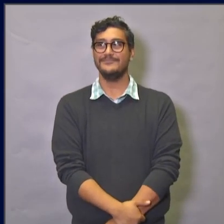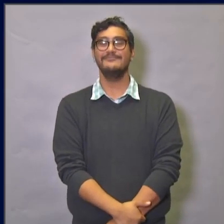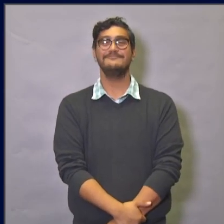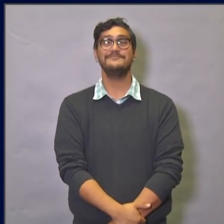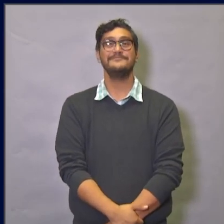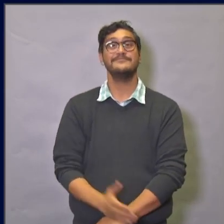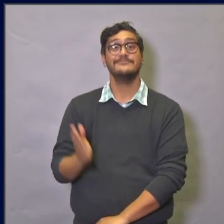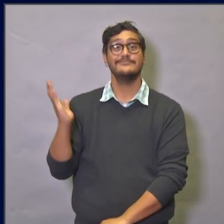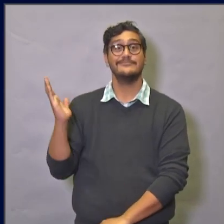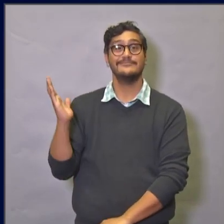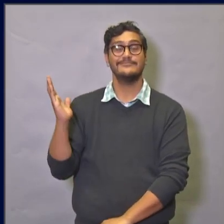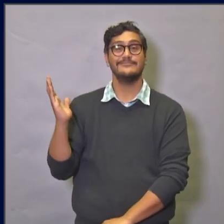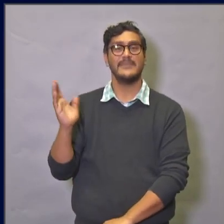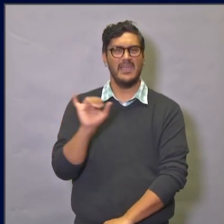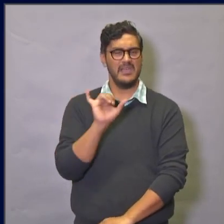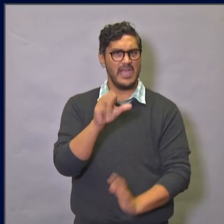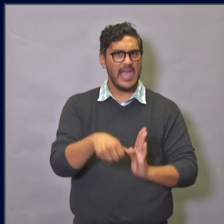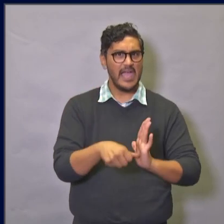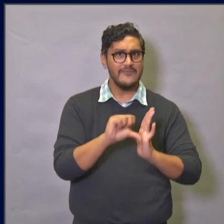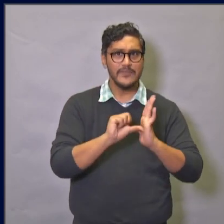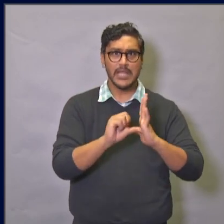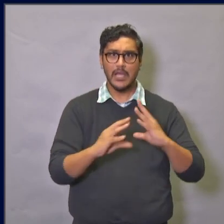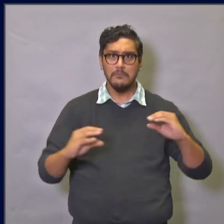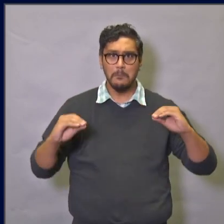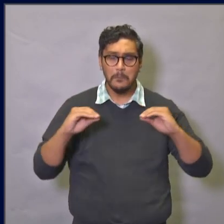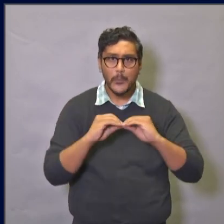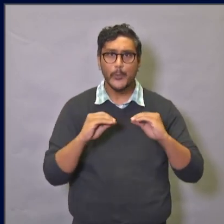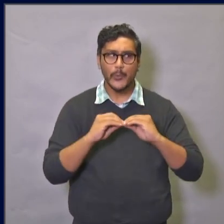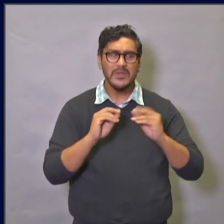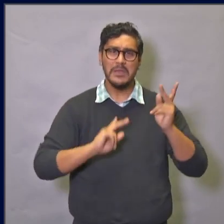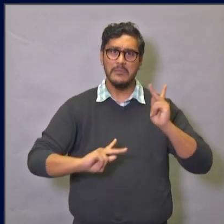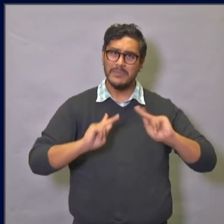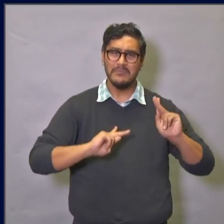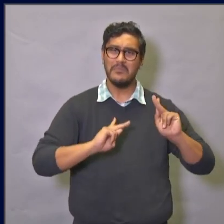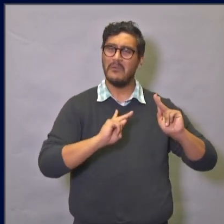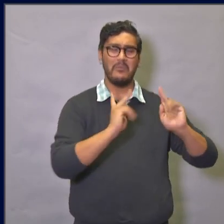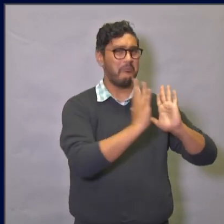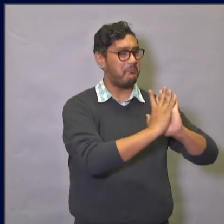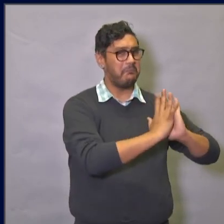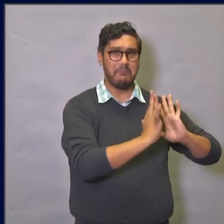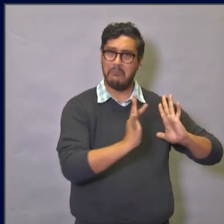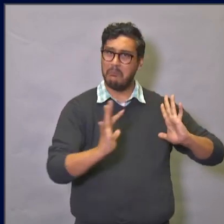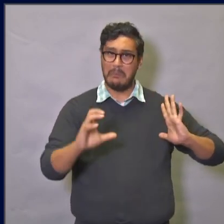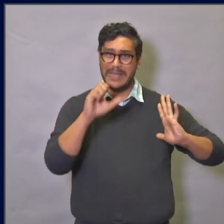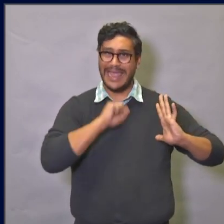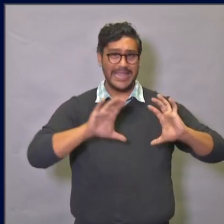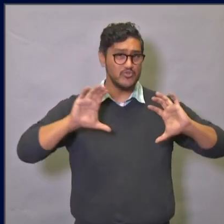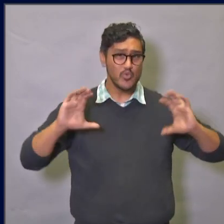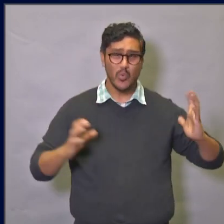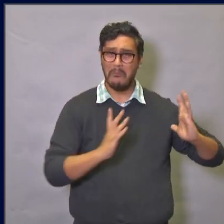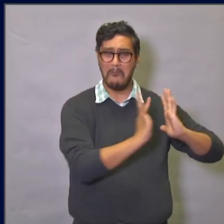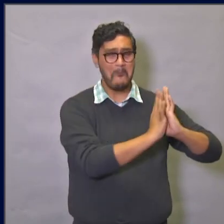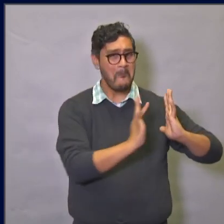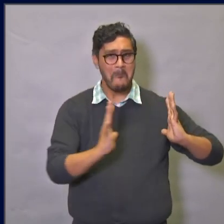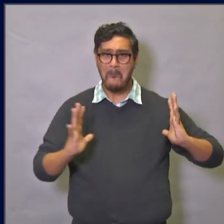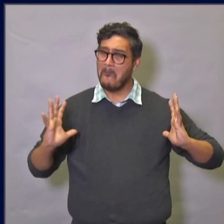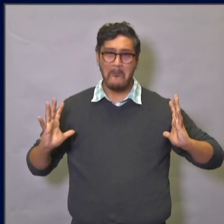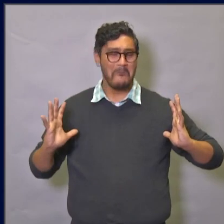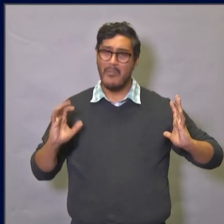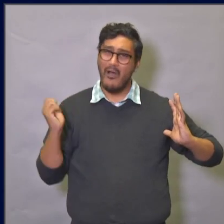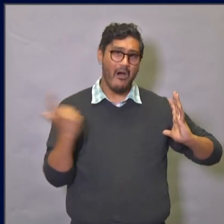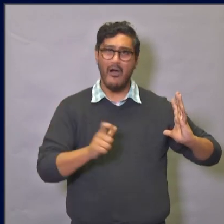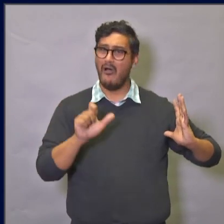Esta gráfica enfatiza aún más que las personas de todas las edades corren el riesgo de infectarse con